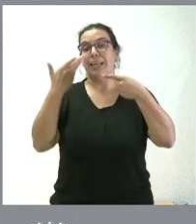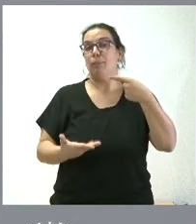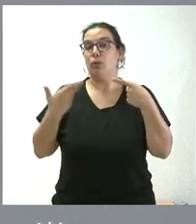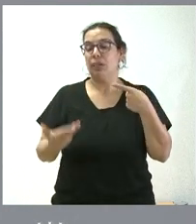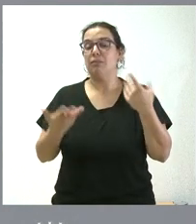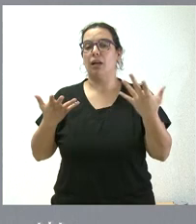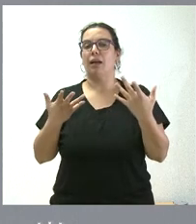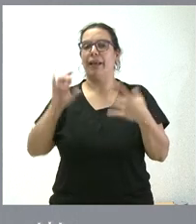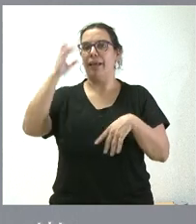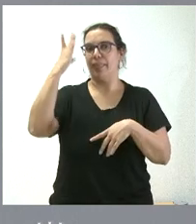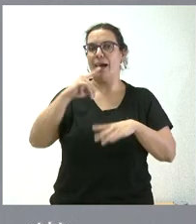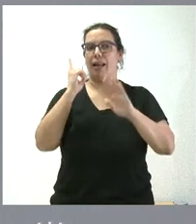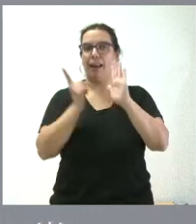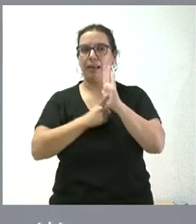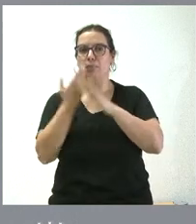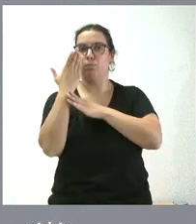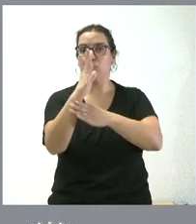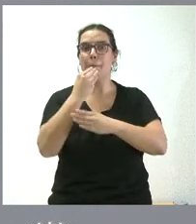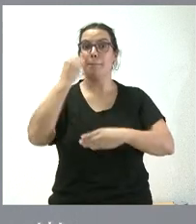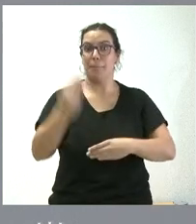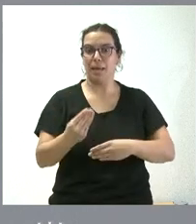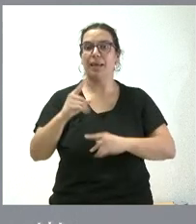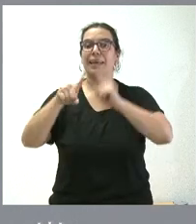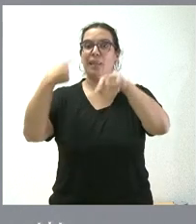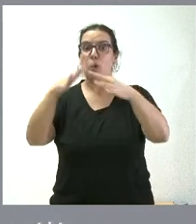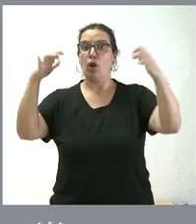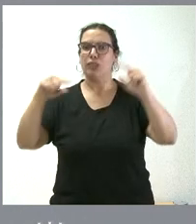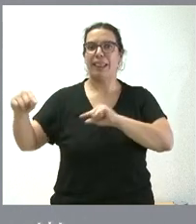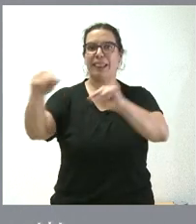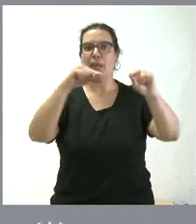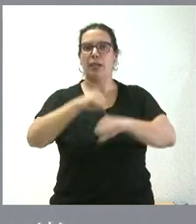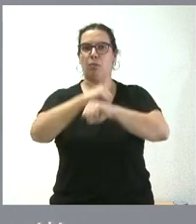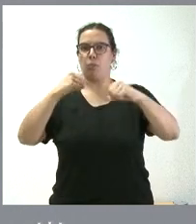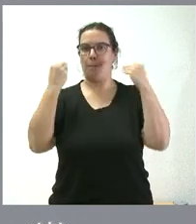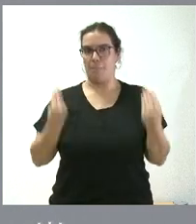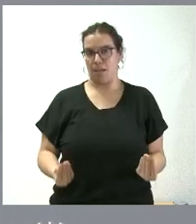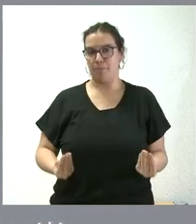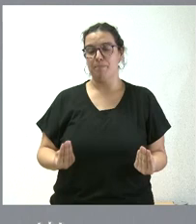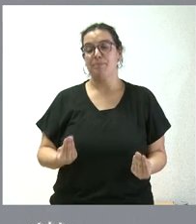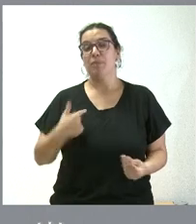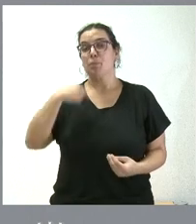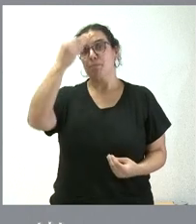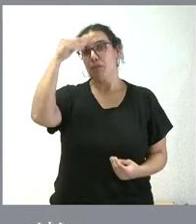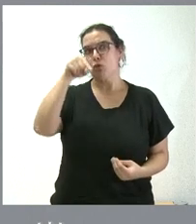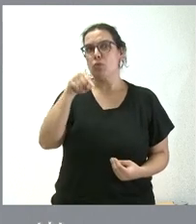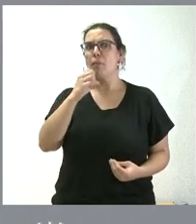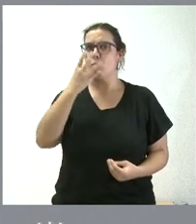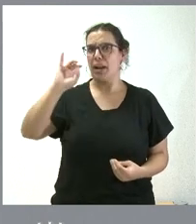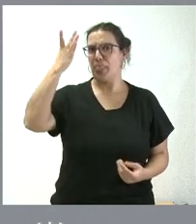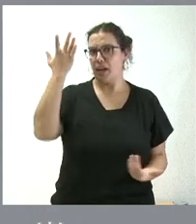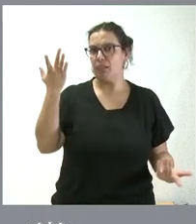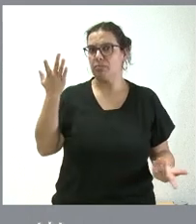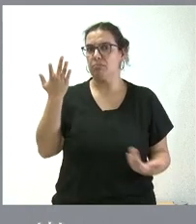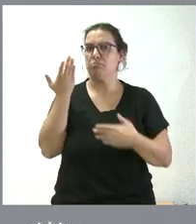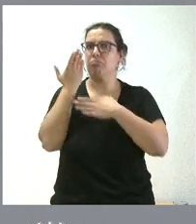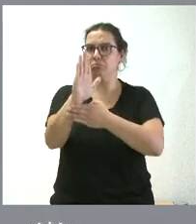una buena iniciativa legislativa y que haya un buen debate parlamentario creo que se trata de una buena iniciativa legislativa porque